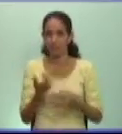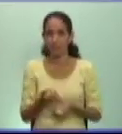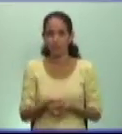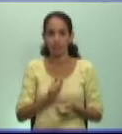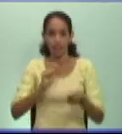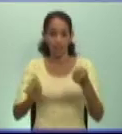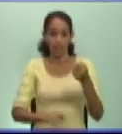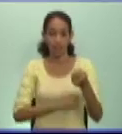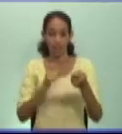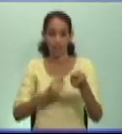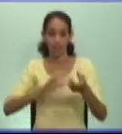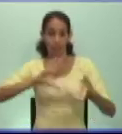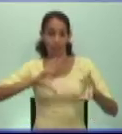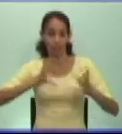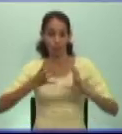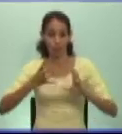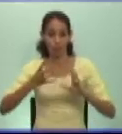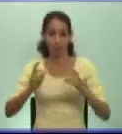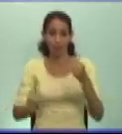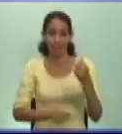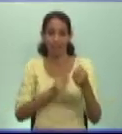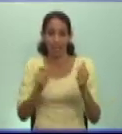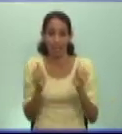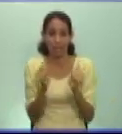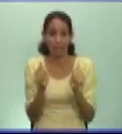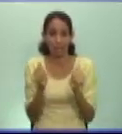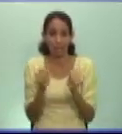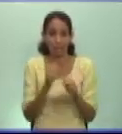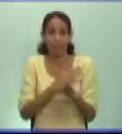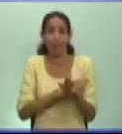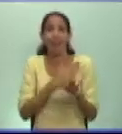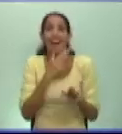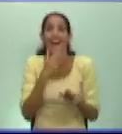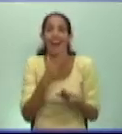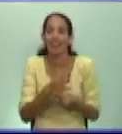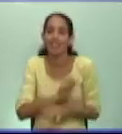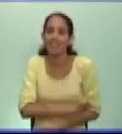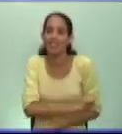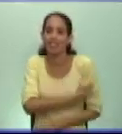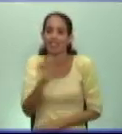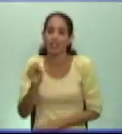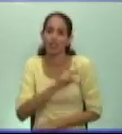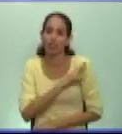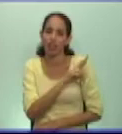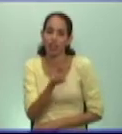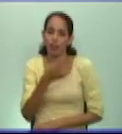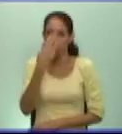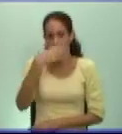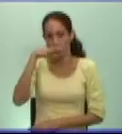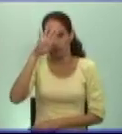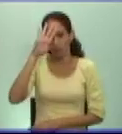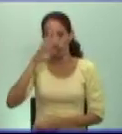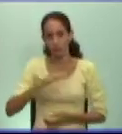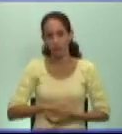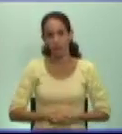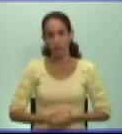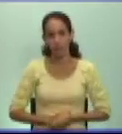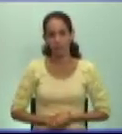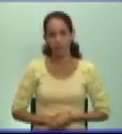Guerra Fría, hasta el triunfo de la Revolución Cubana. Son tres pilares que tenemos en este periodo histórico. Veamos